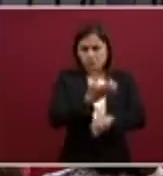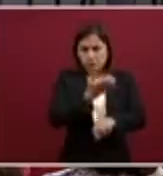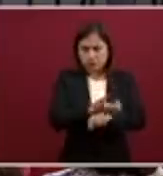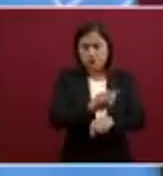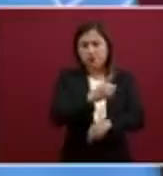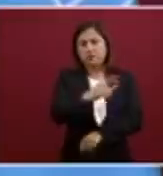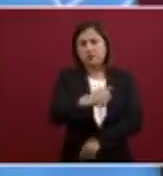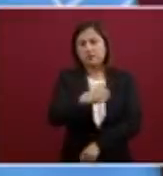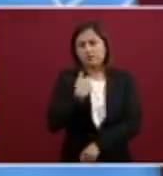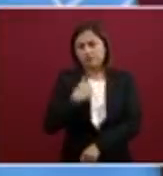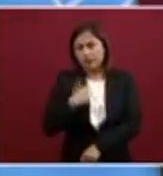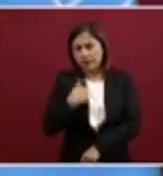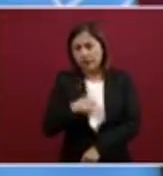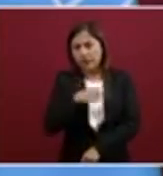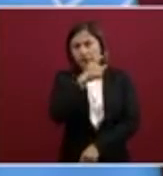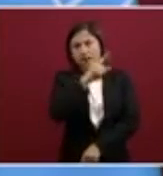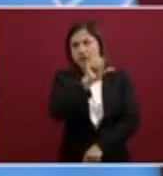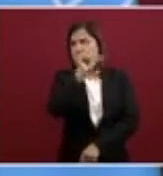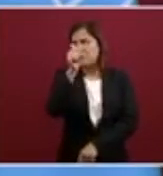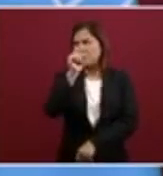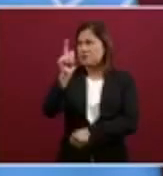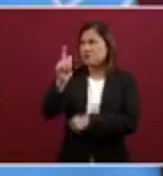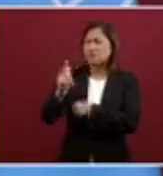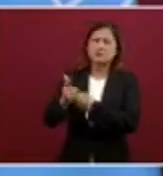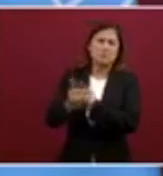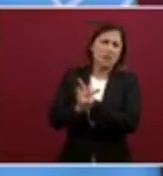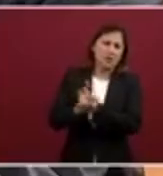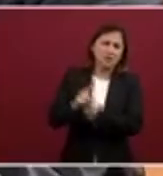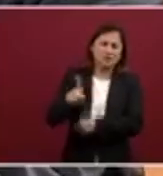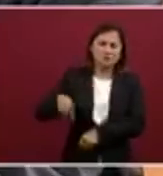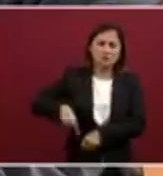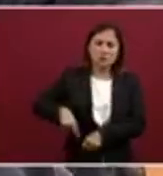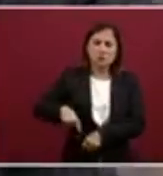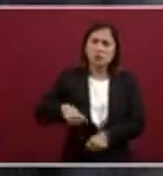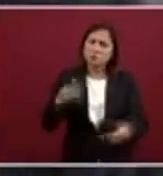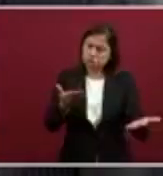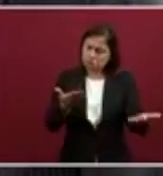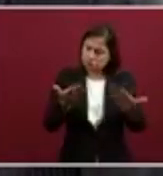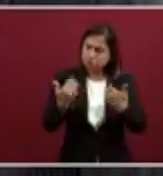a otros gobiernos, pero fundamentalmente hacerlo con